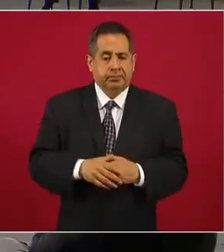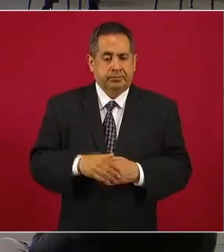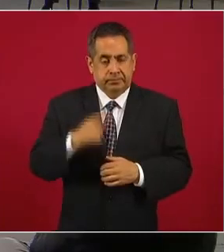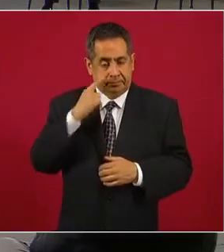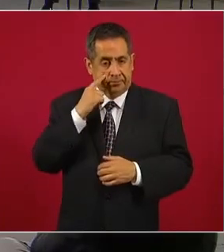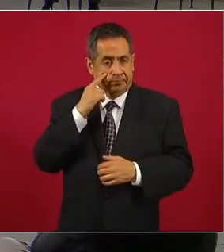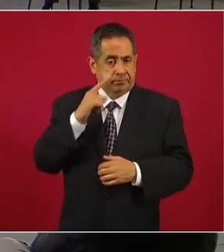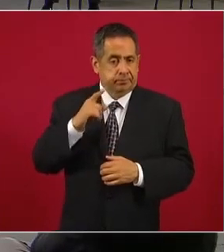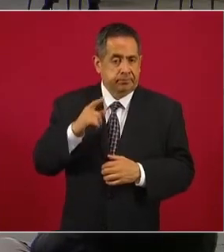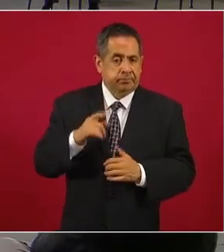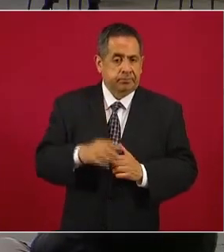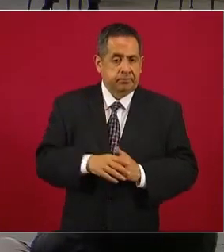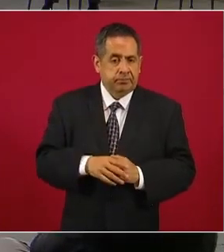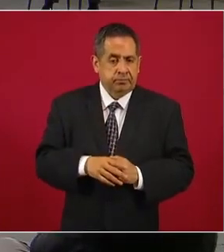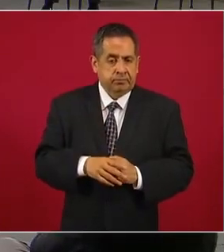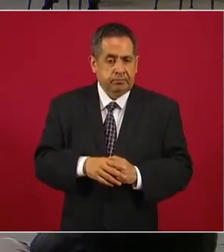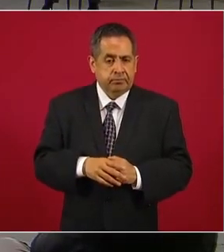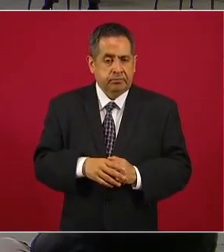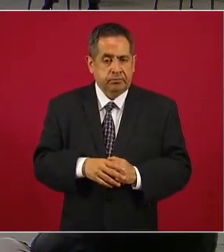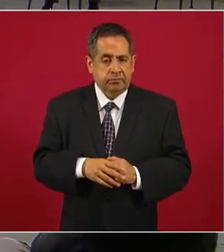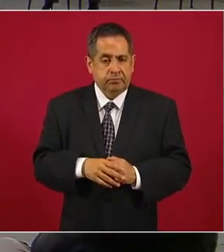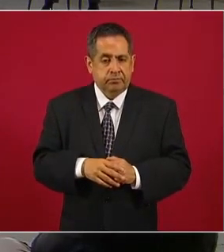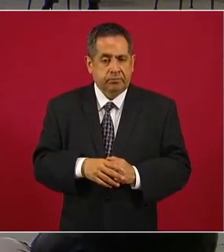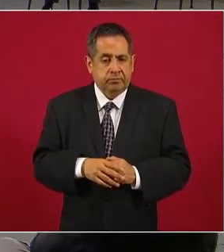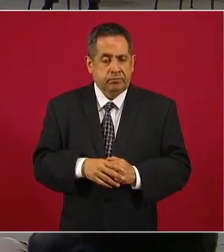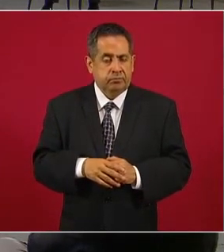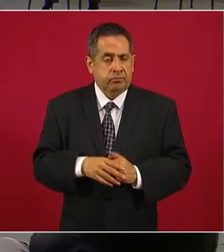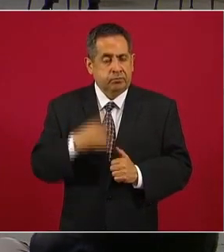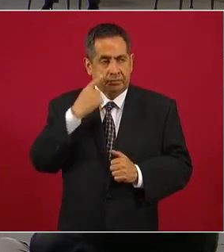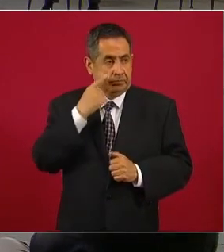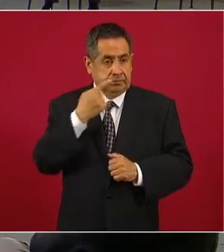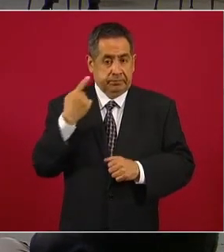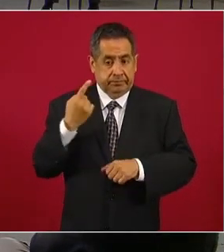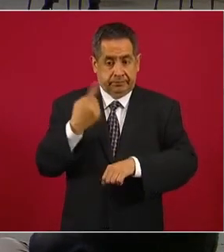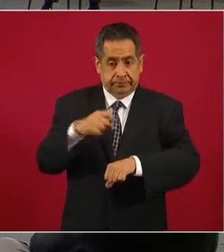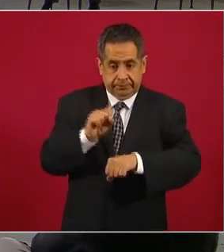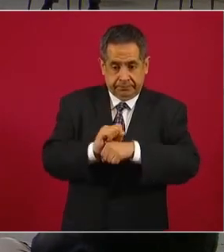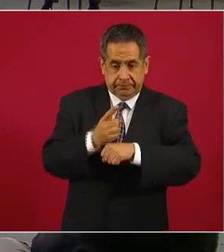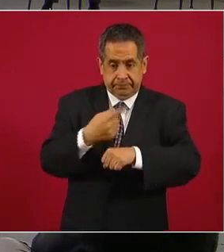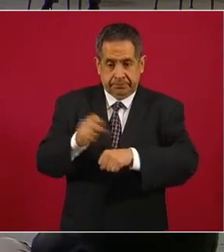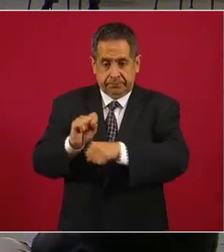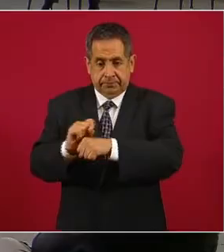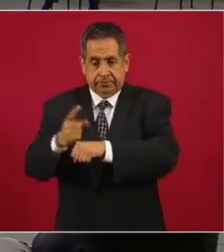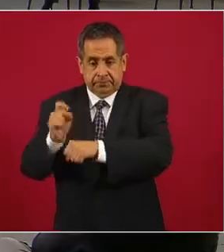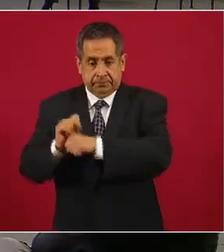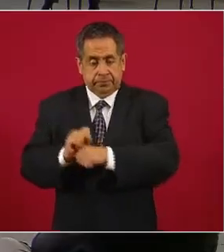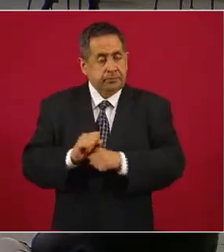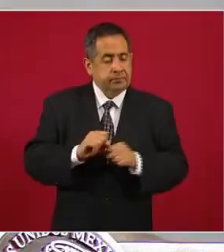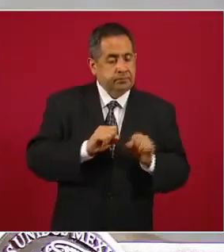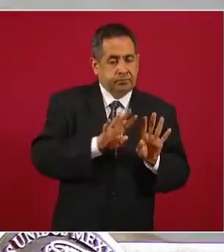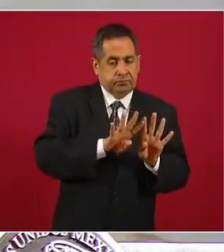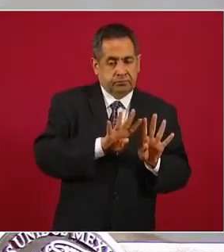epidémica de agregación semanal, que ya ha sido